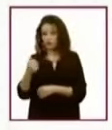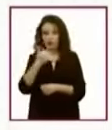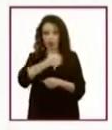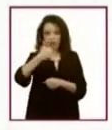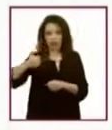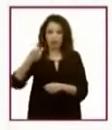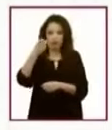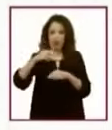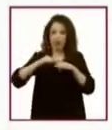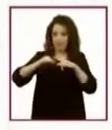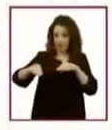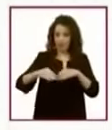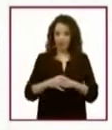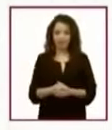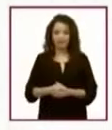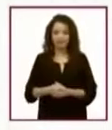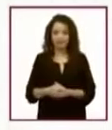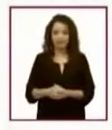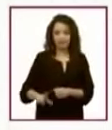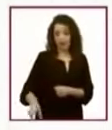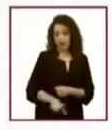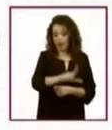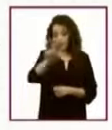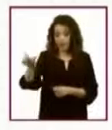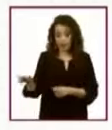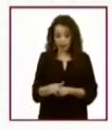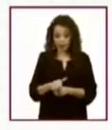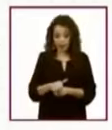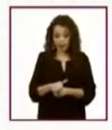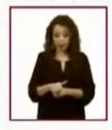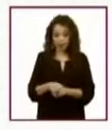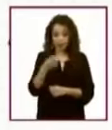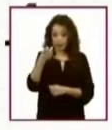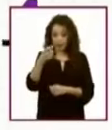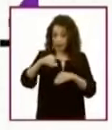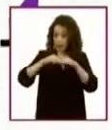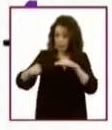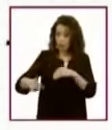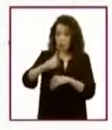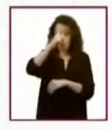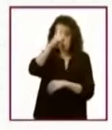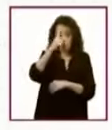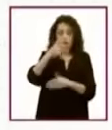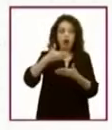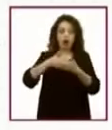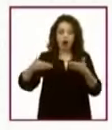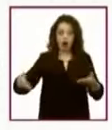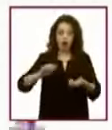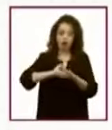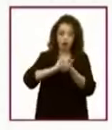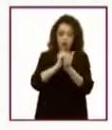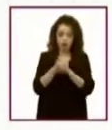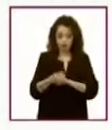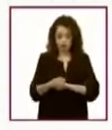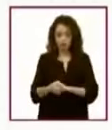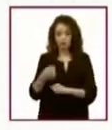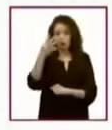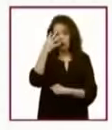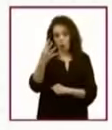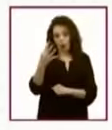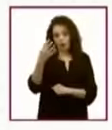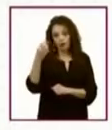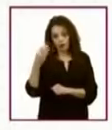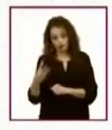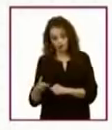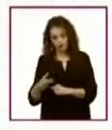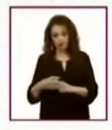pantalla. Luego, la longitud del segmento que medía 1 metro, mide ahora 4/3 de metro. El triángulo equilátero con